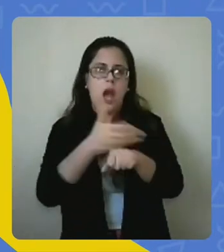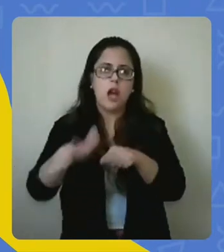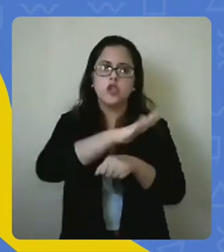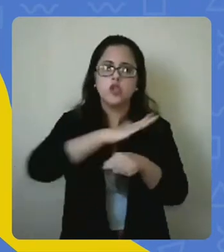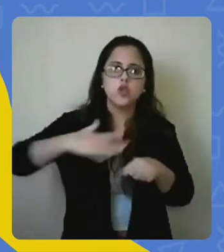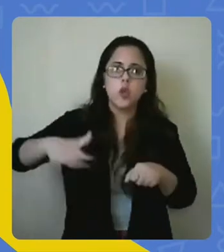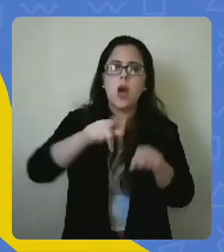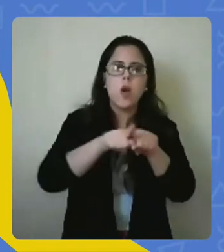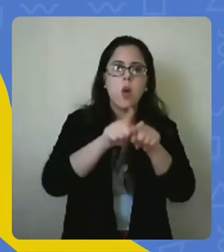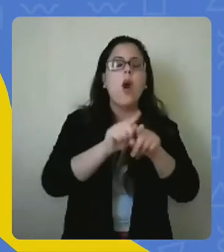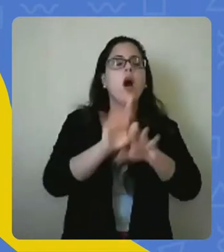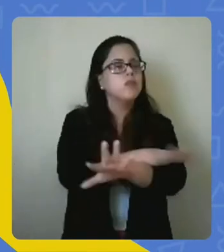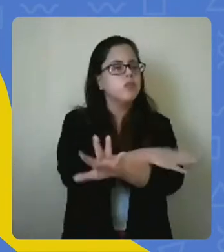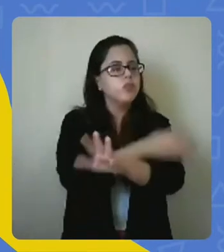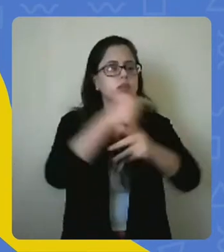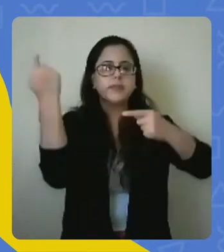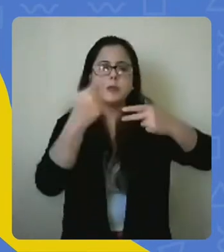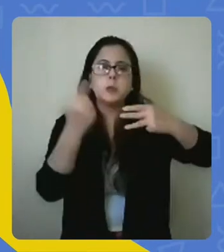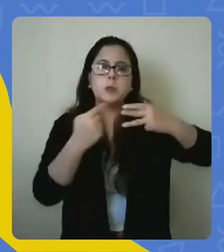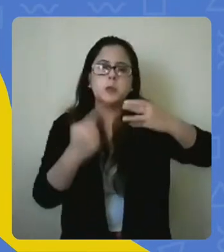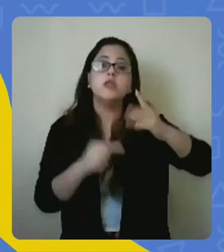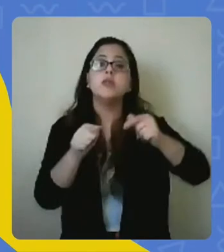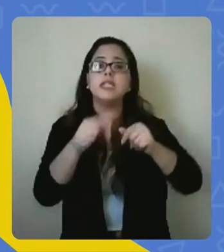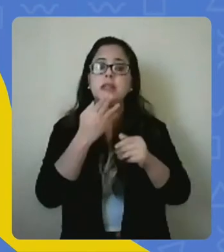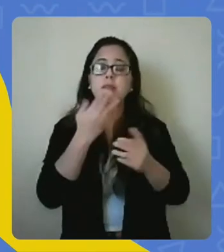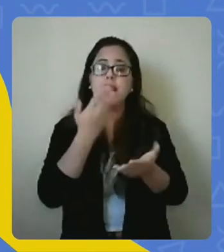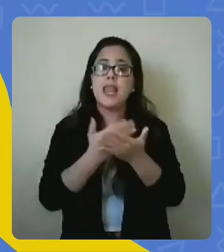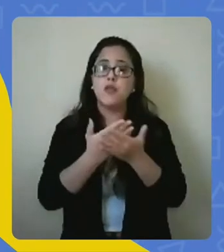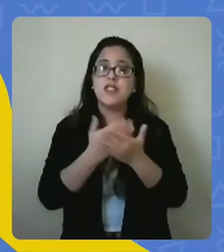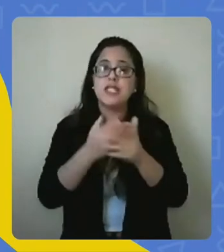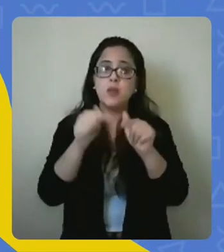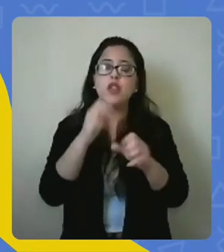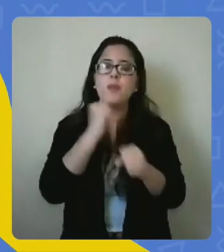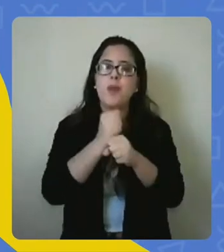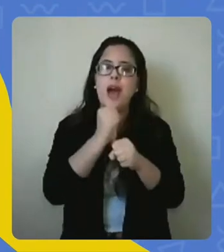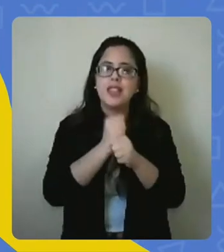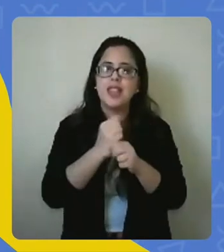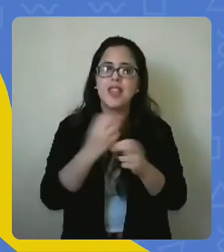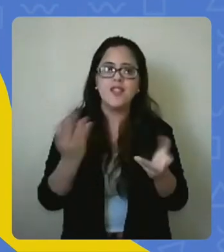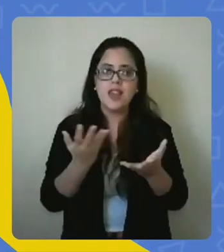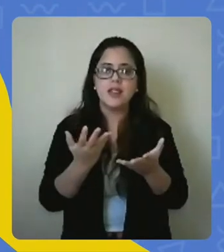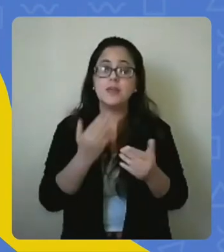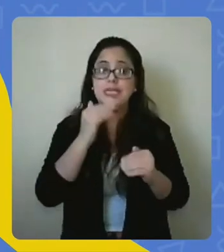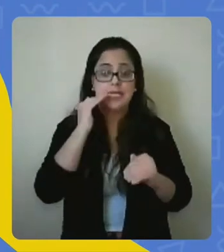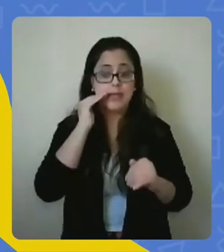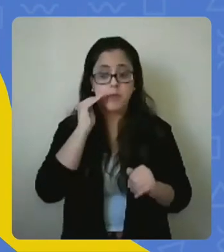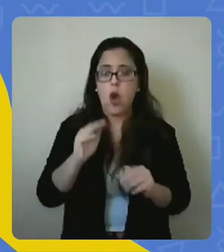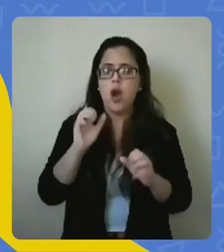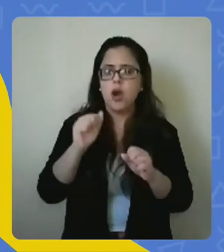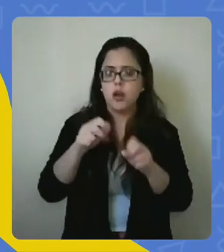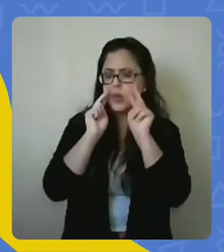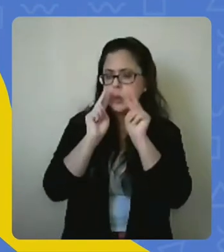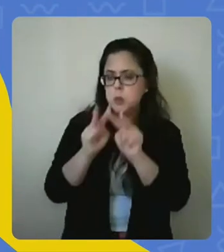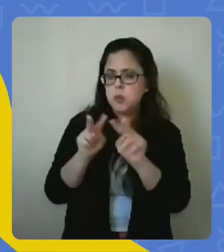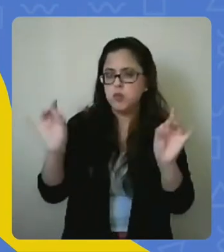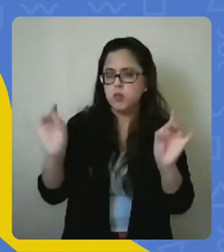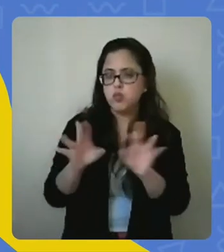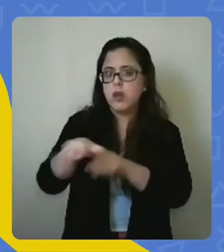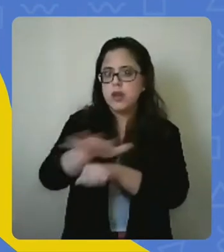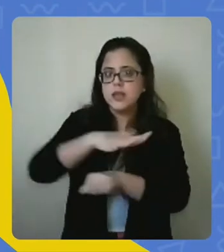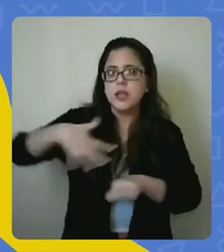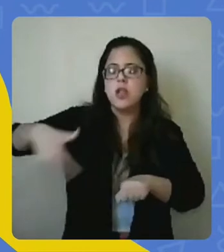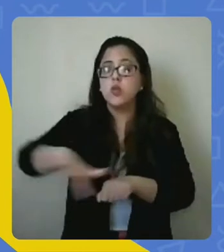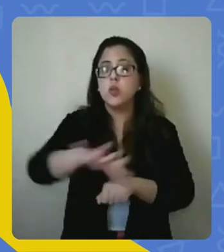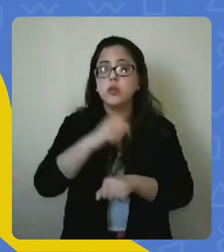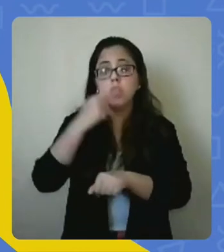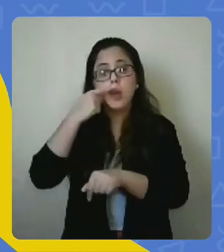despliegan emociones, y uno también aprovecha esto para trabajar, ¿no? Y el niño puede ver que tal vez en esa situación él no